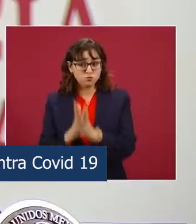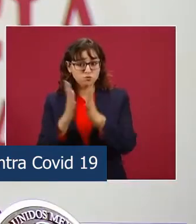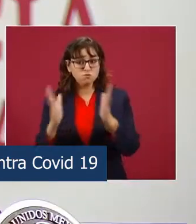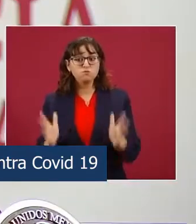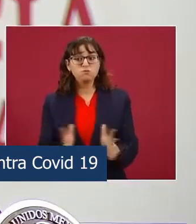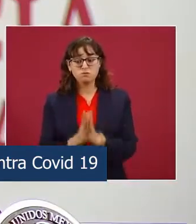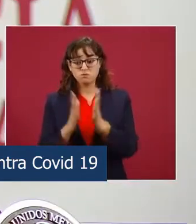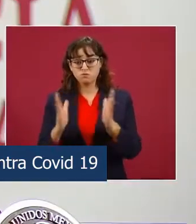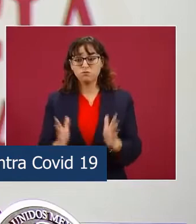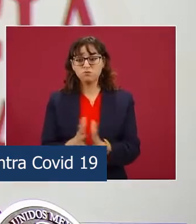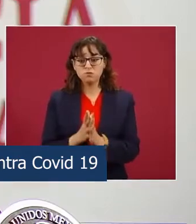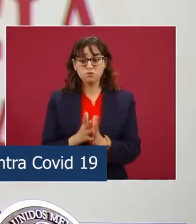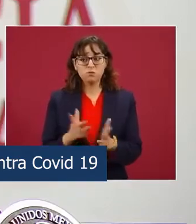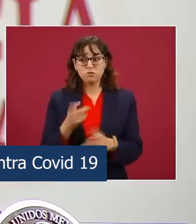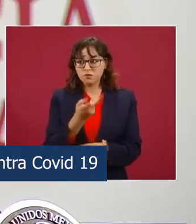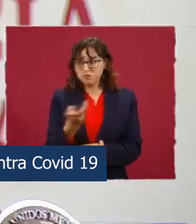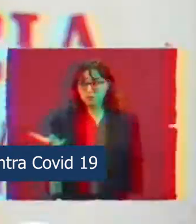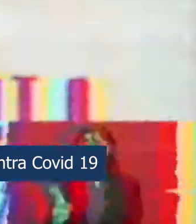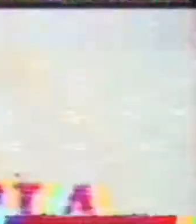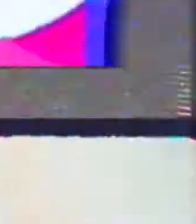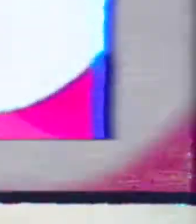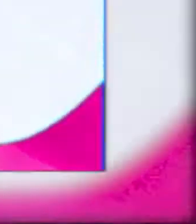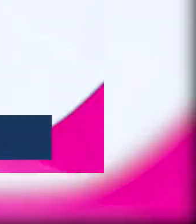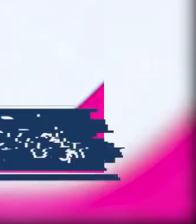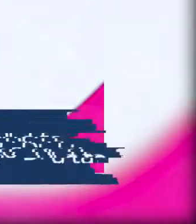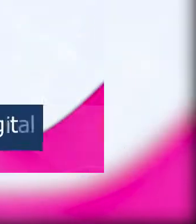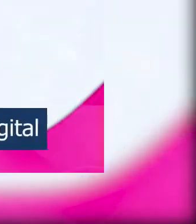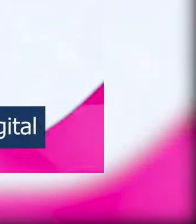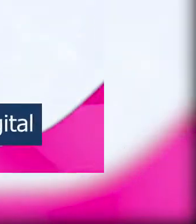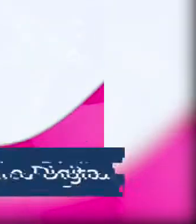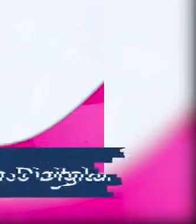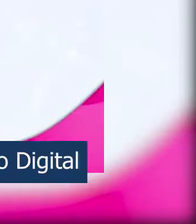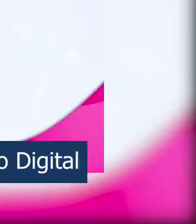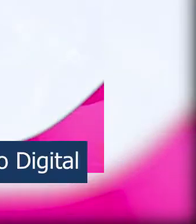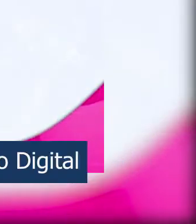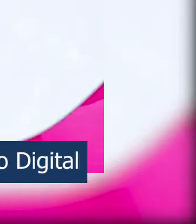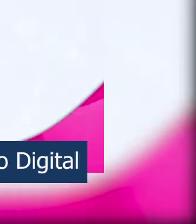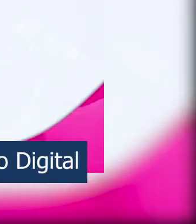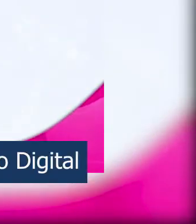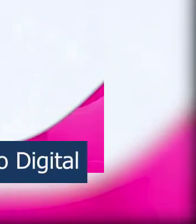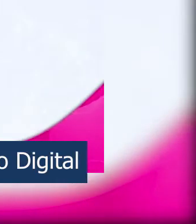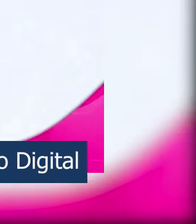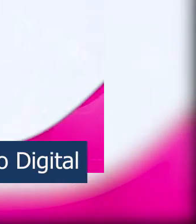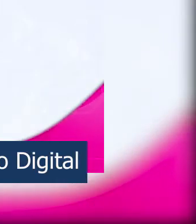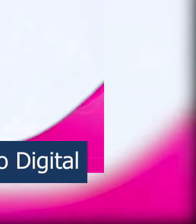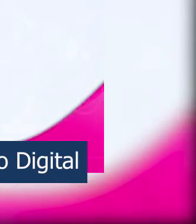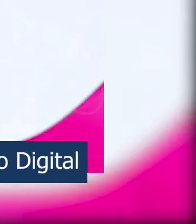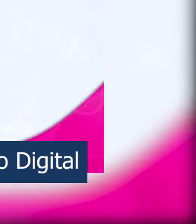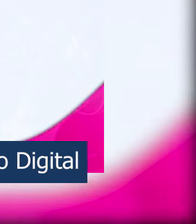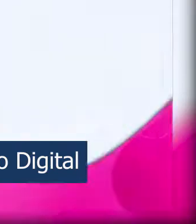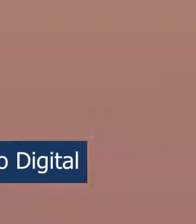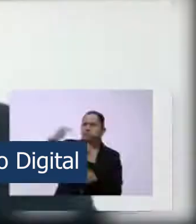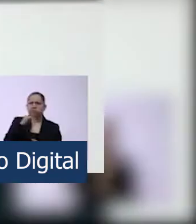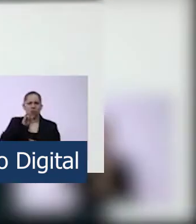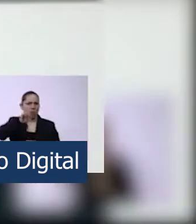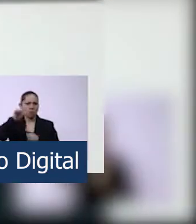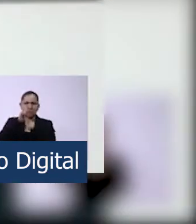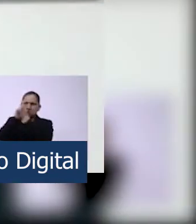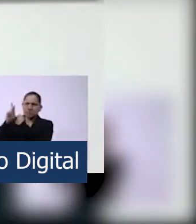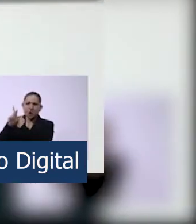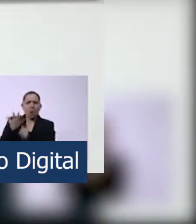el mecanismo de coalición COVAX. Con la participación de más de 1.964 compradores,